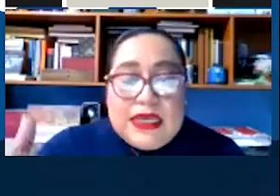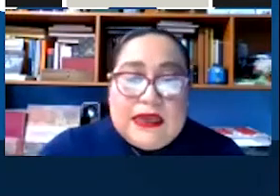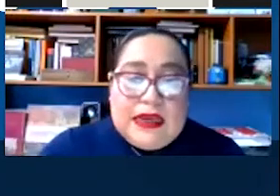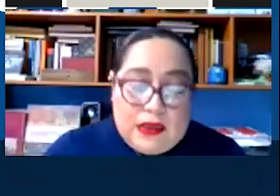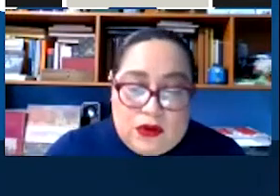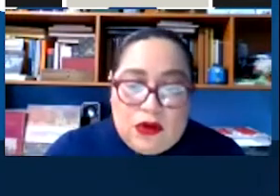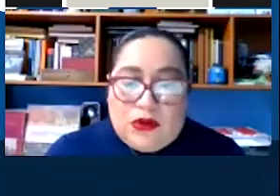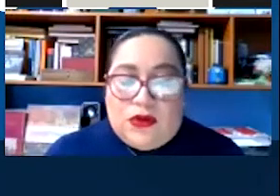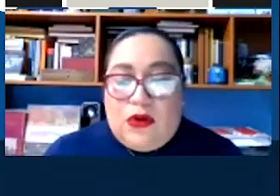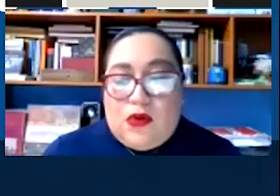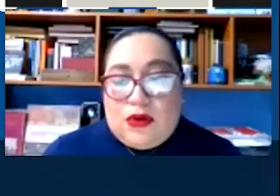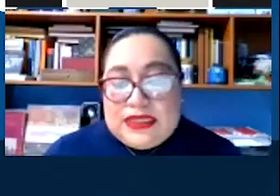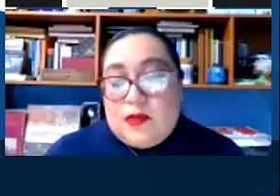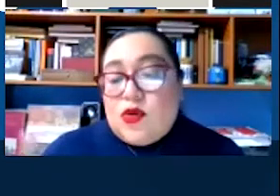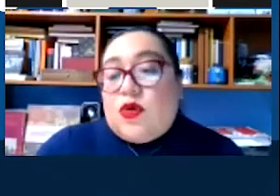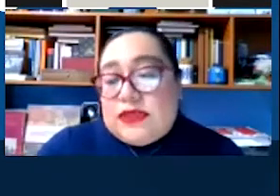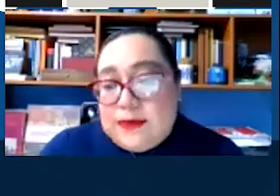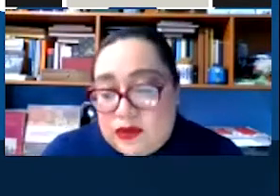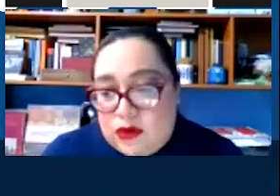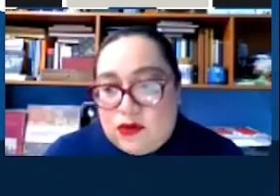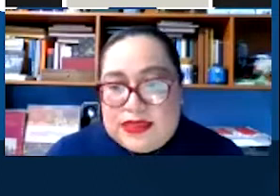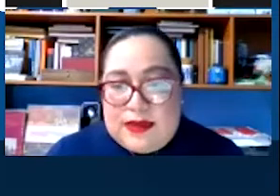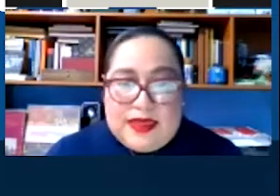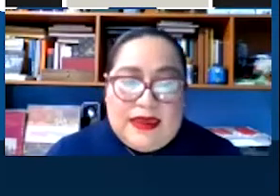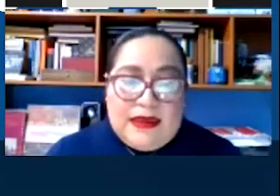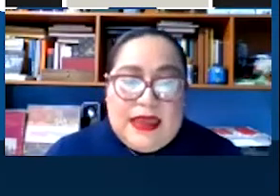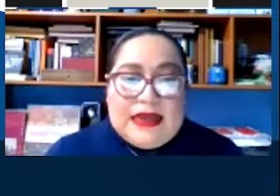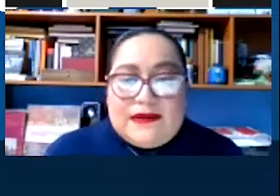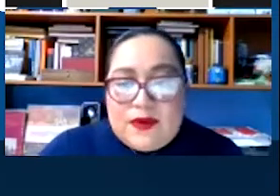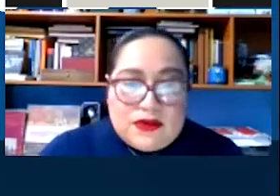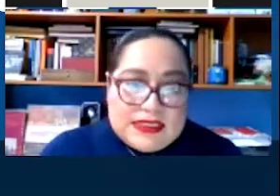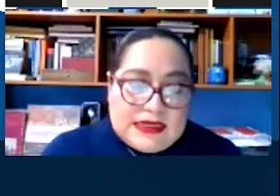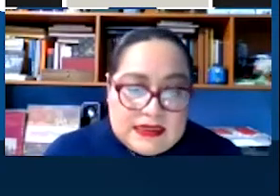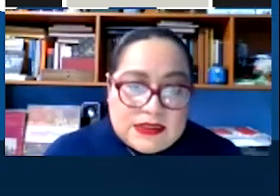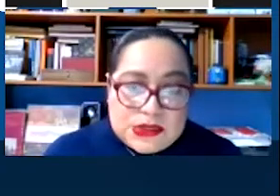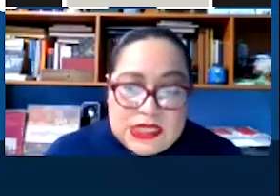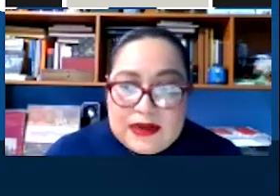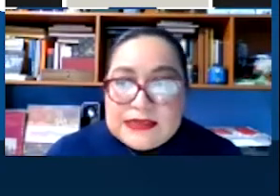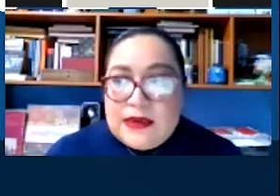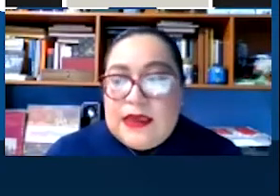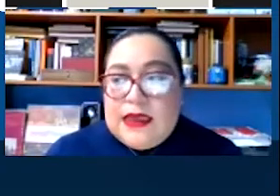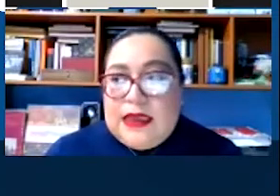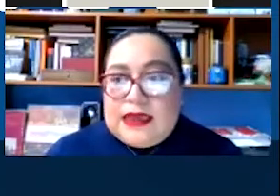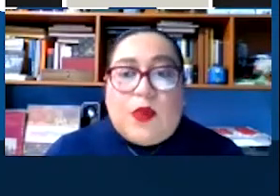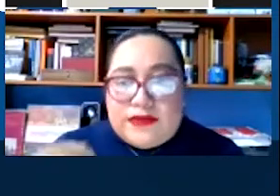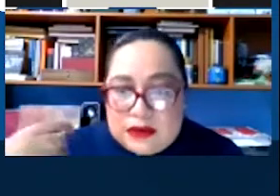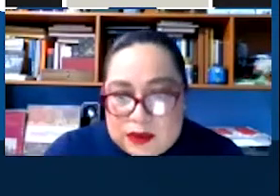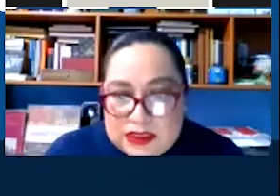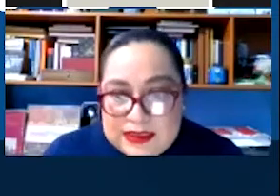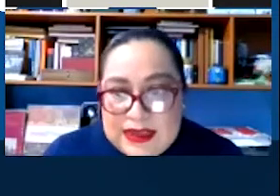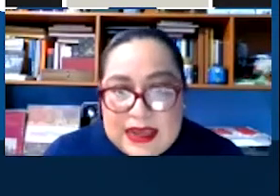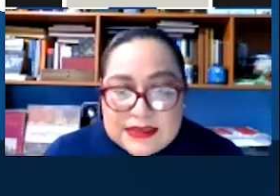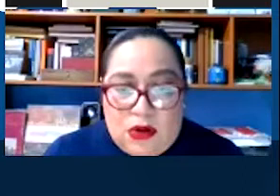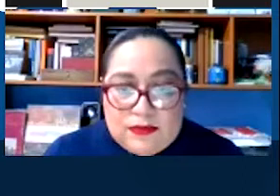estemos generando, ¿no? O que estemos motivando justamente el refuerzo de estas redes sociales, que puedan tener